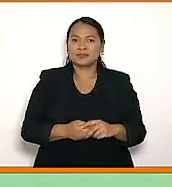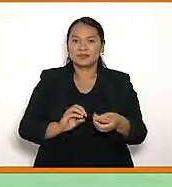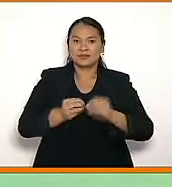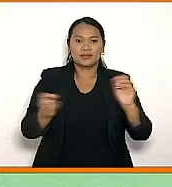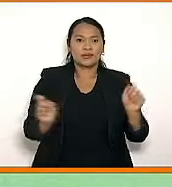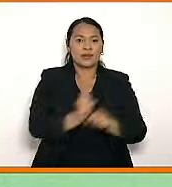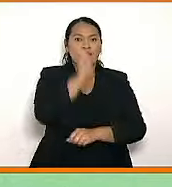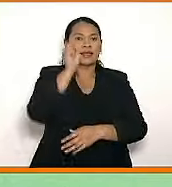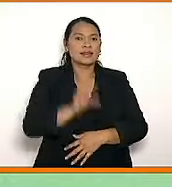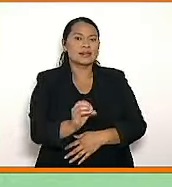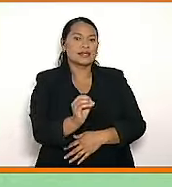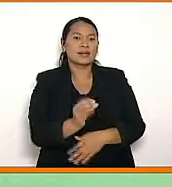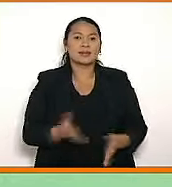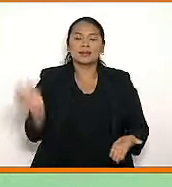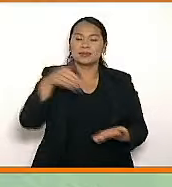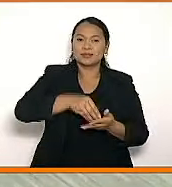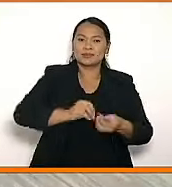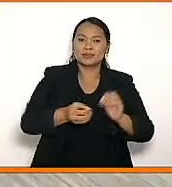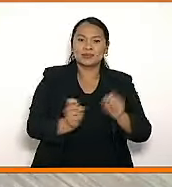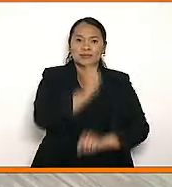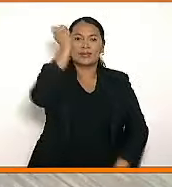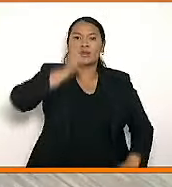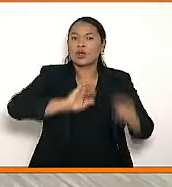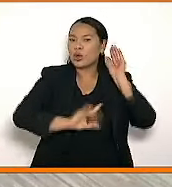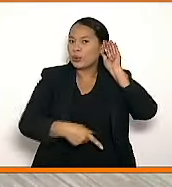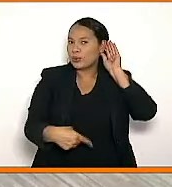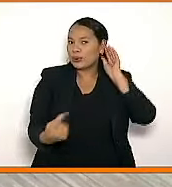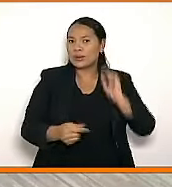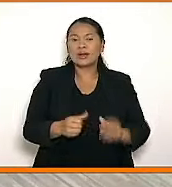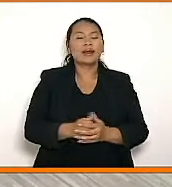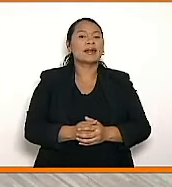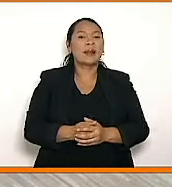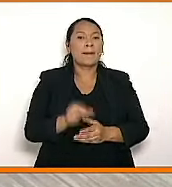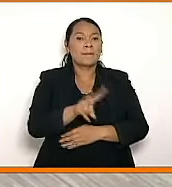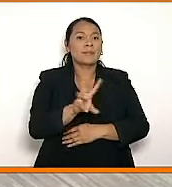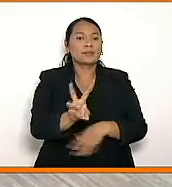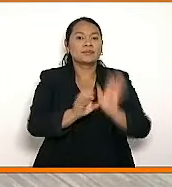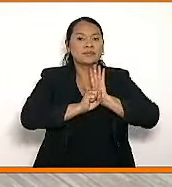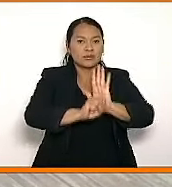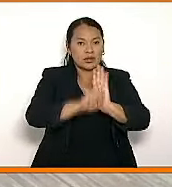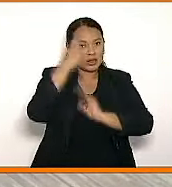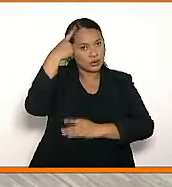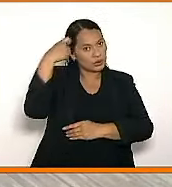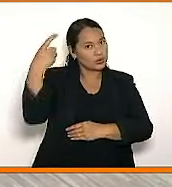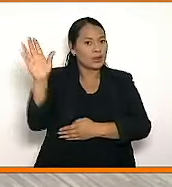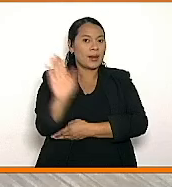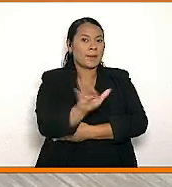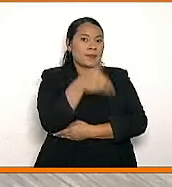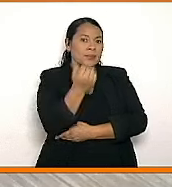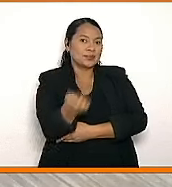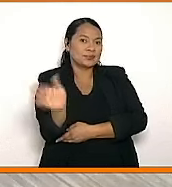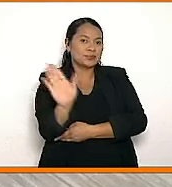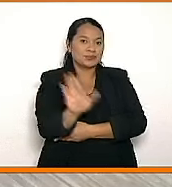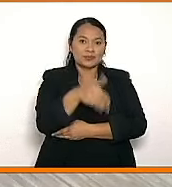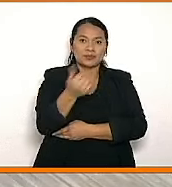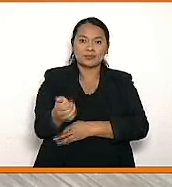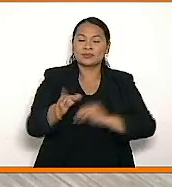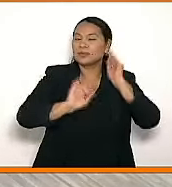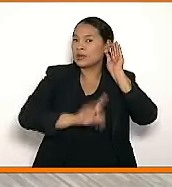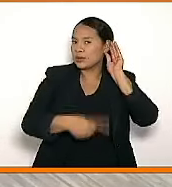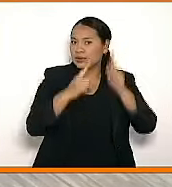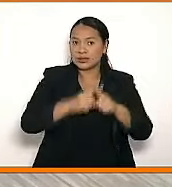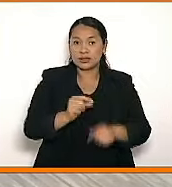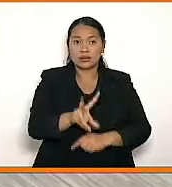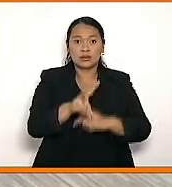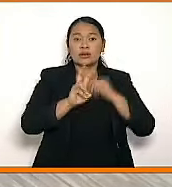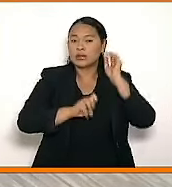este es el 0. Número favorecido para diaria en esta hermosa tarde es el 26 con su símbolo de sueños, bandera. Para Multi X,